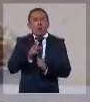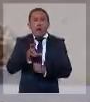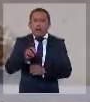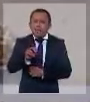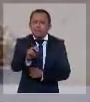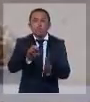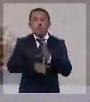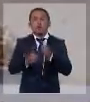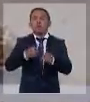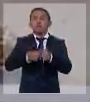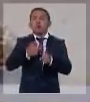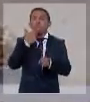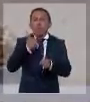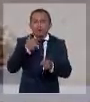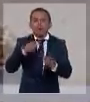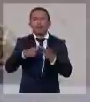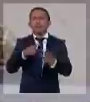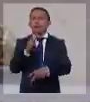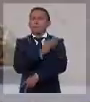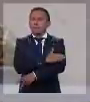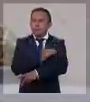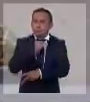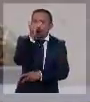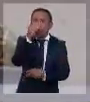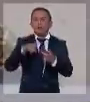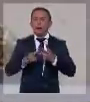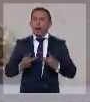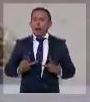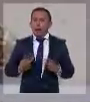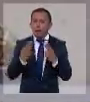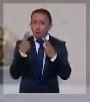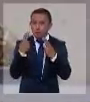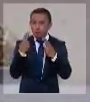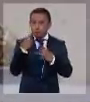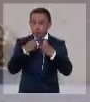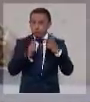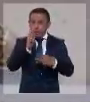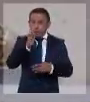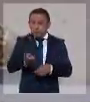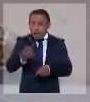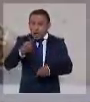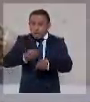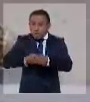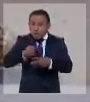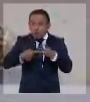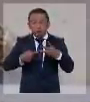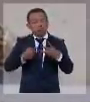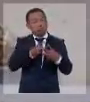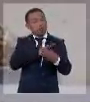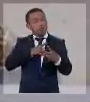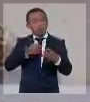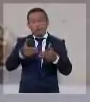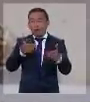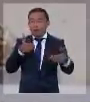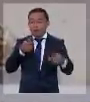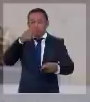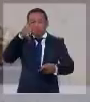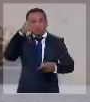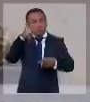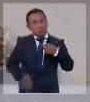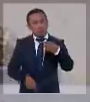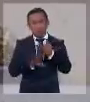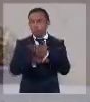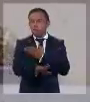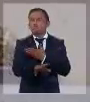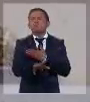diabetes, hipertensión, cáncer, y esas enfermedades las necesitamos prevenir. ¿Cómo? Alimentación